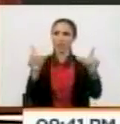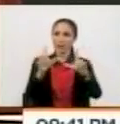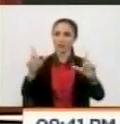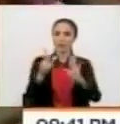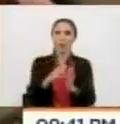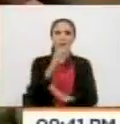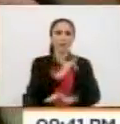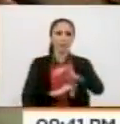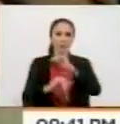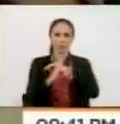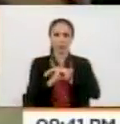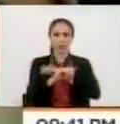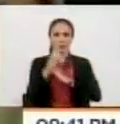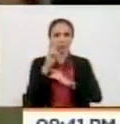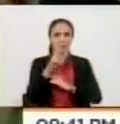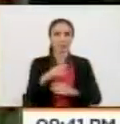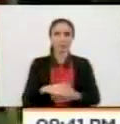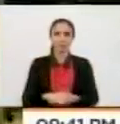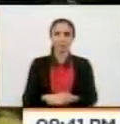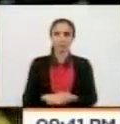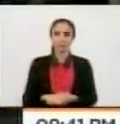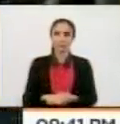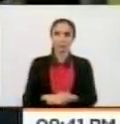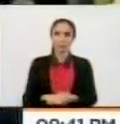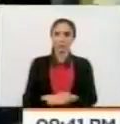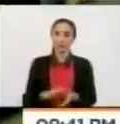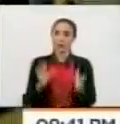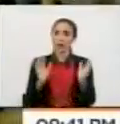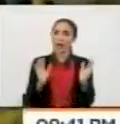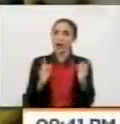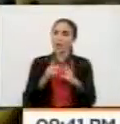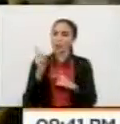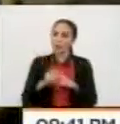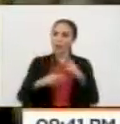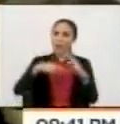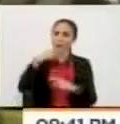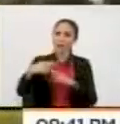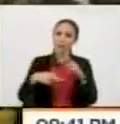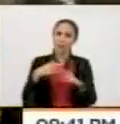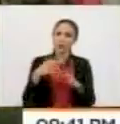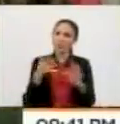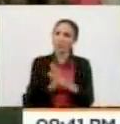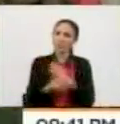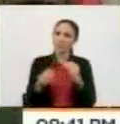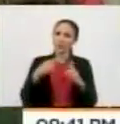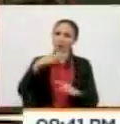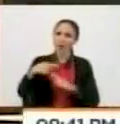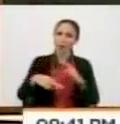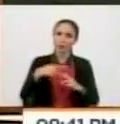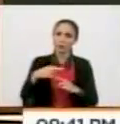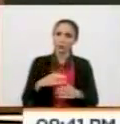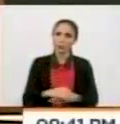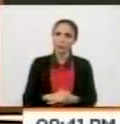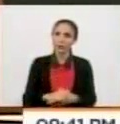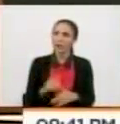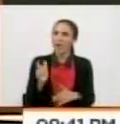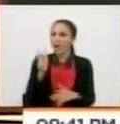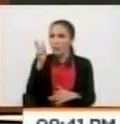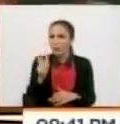pauta. Y la revolución, compañero, hay gente que le cuesta entendernos,